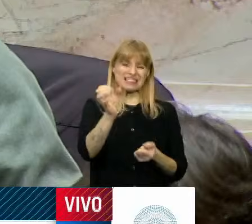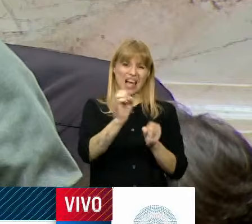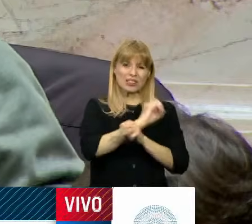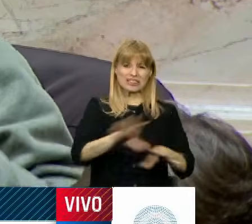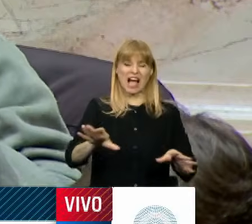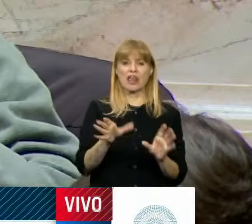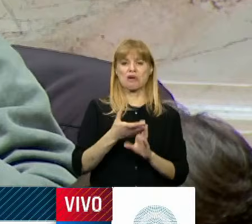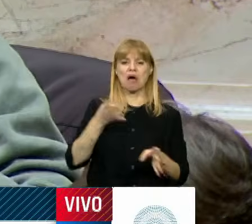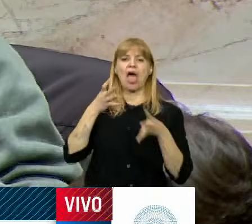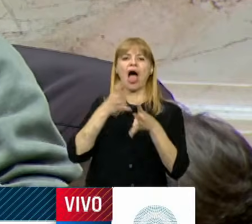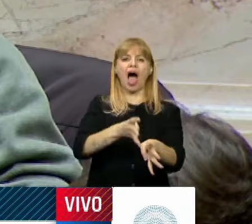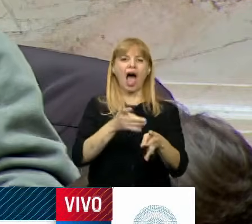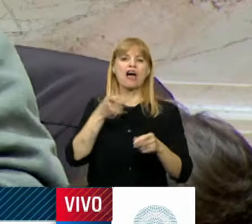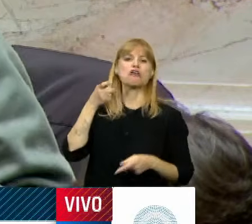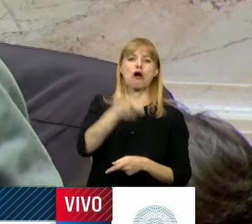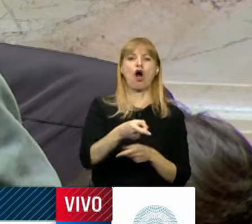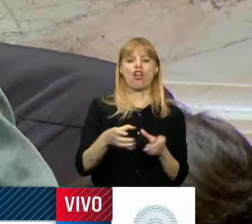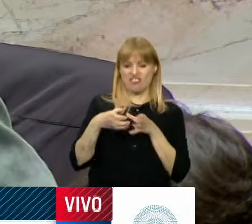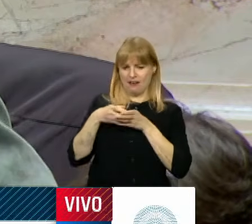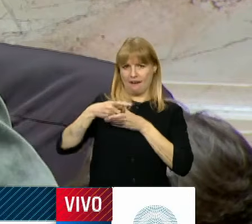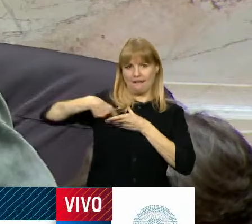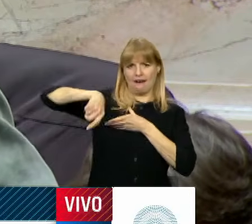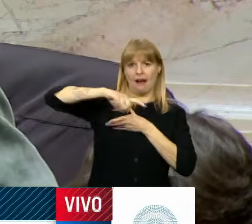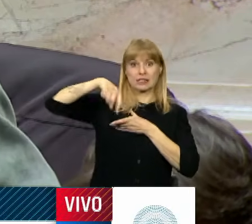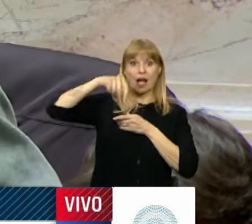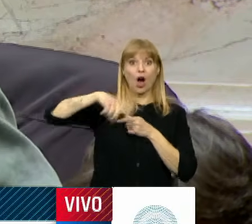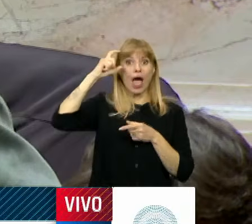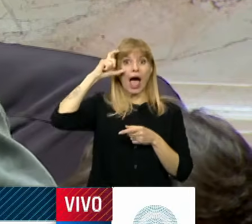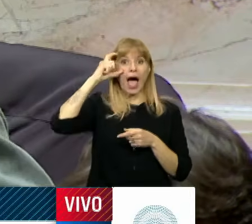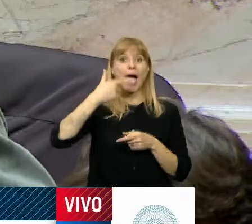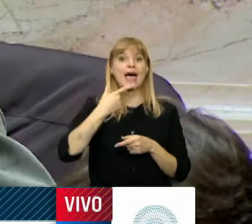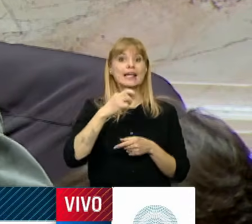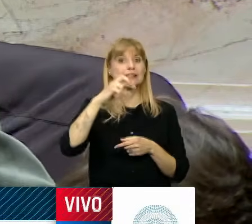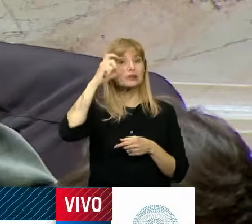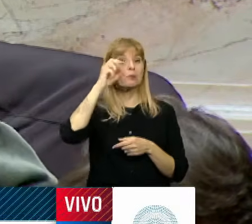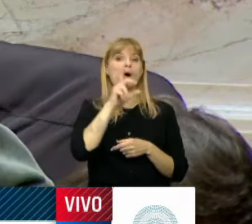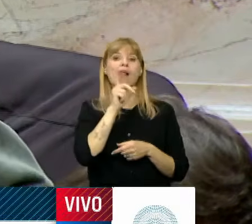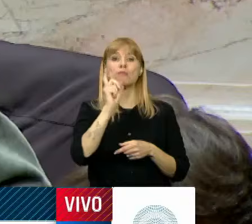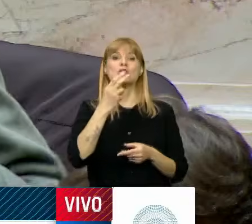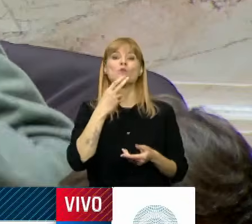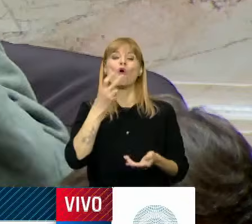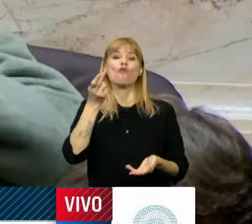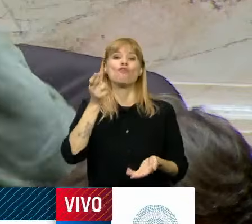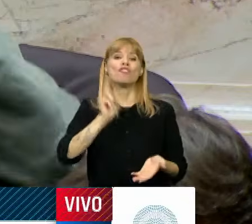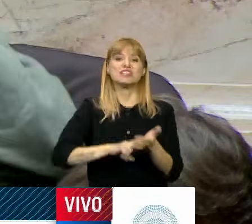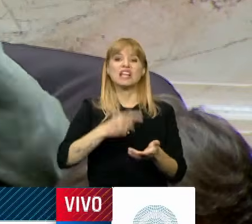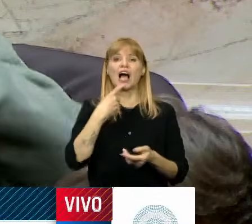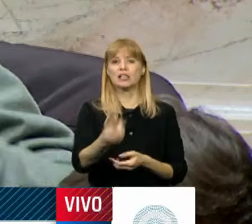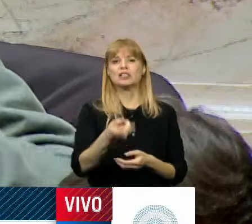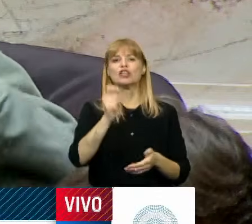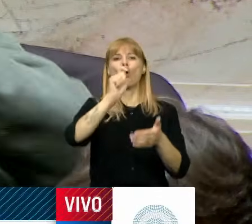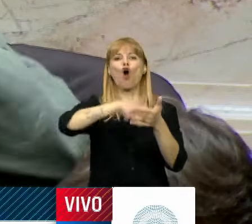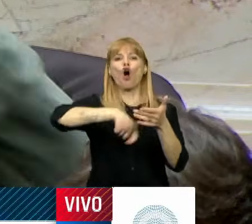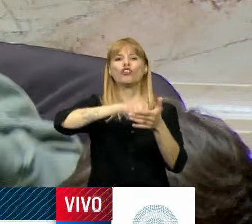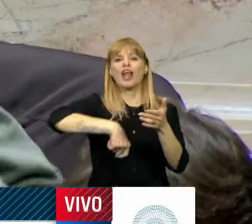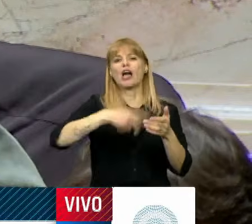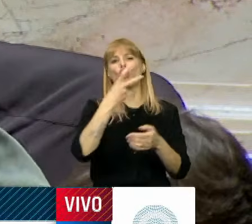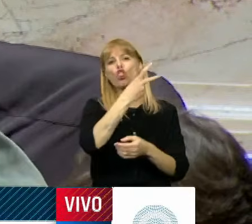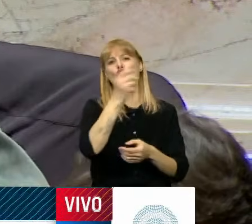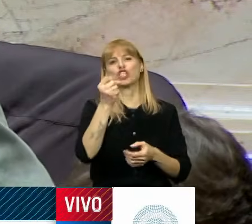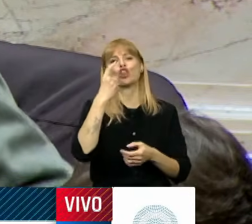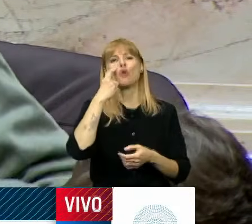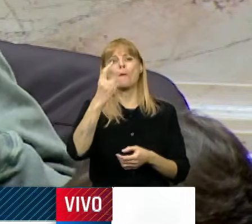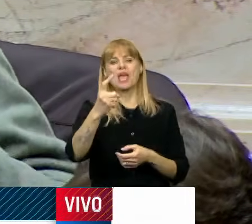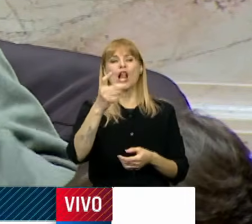casta. Y fíjese, ahora también sale el fiscal a decir que el contrato de esos $200.000 que dicen que es mucha